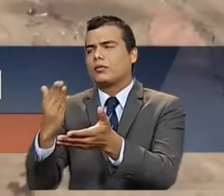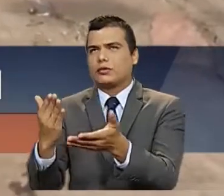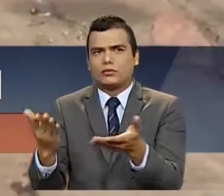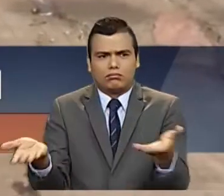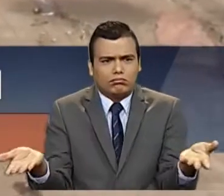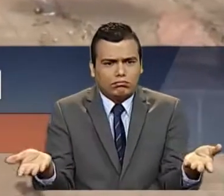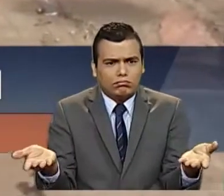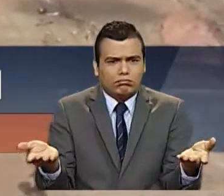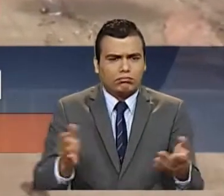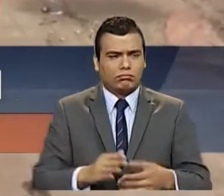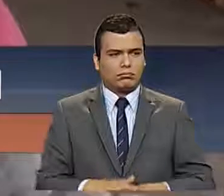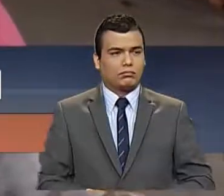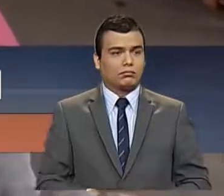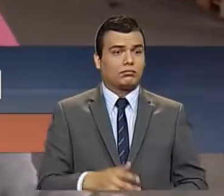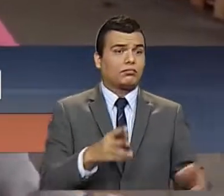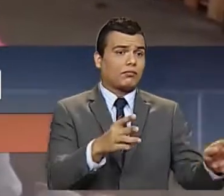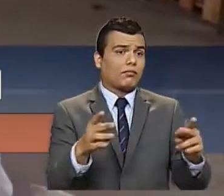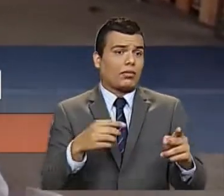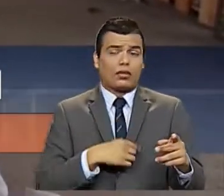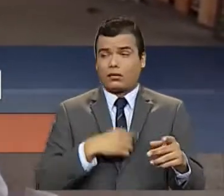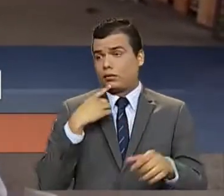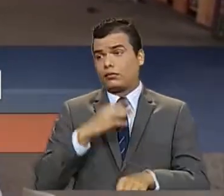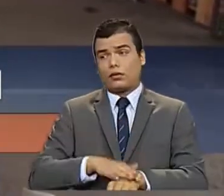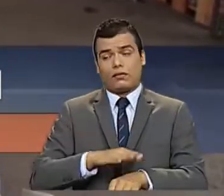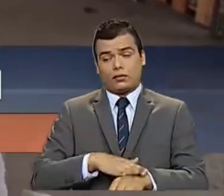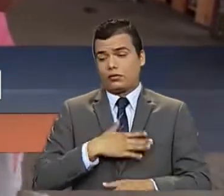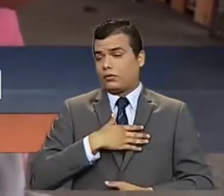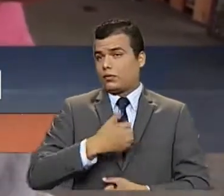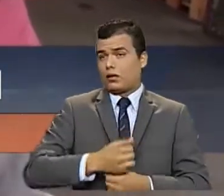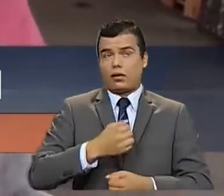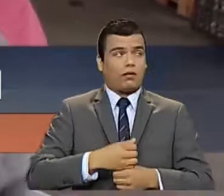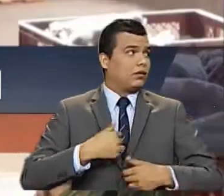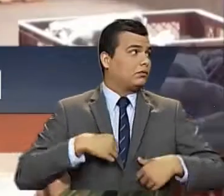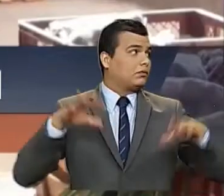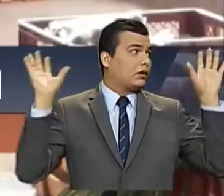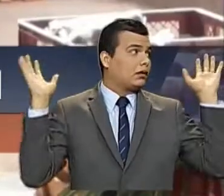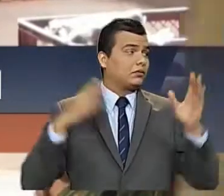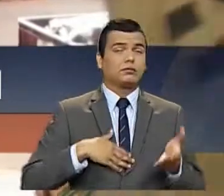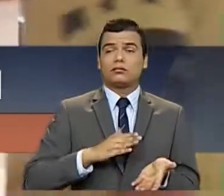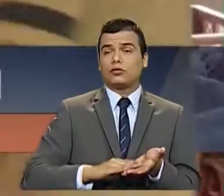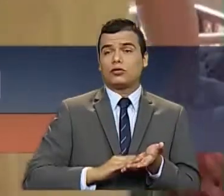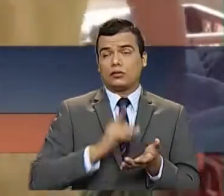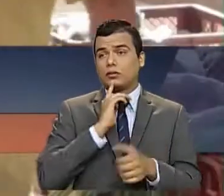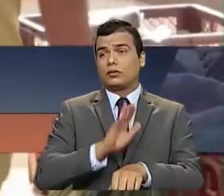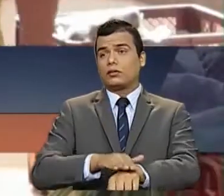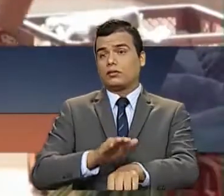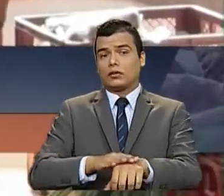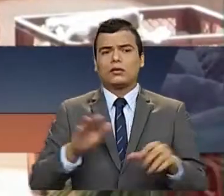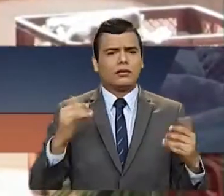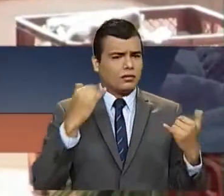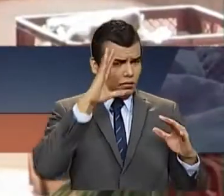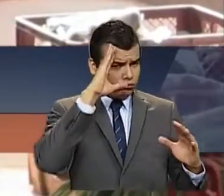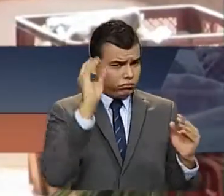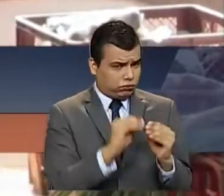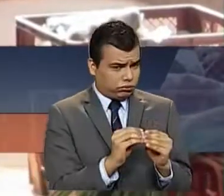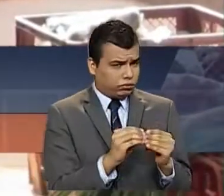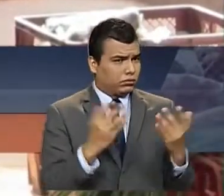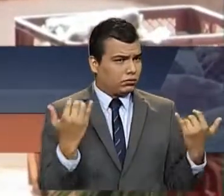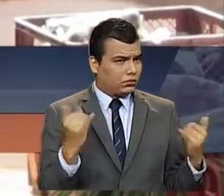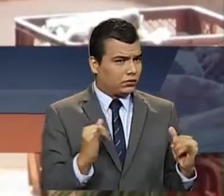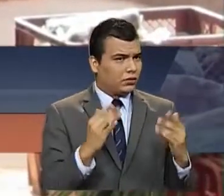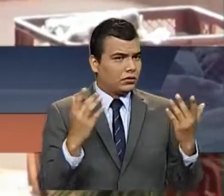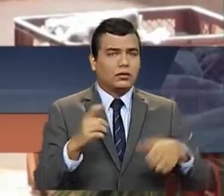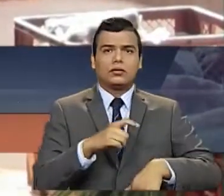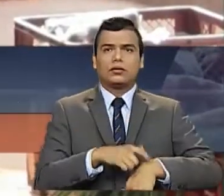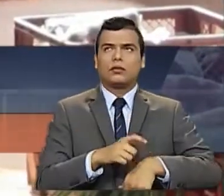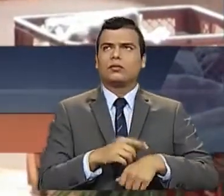vendedores ambulantes tienen posiciones encontradas sobre las soluciones establecidas. Se llegó a un acuerdo con la administración y todo, un tiempo